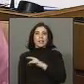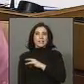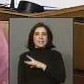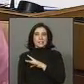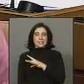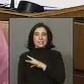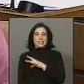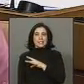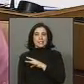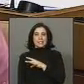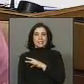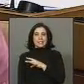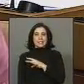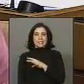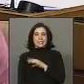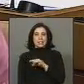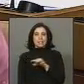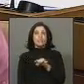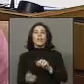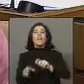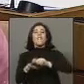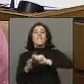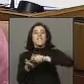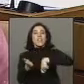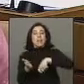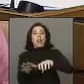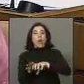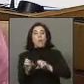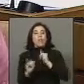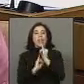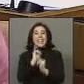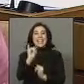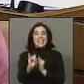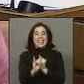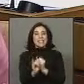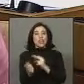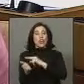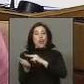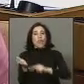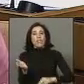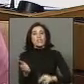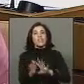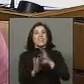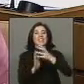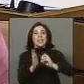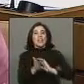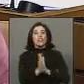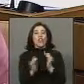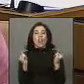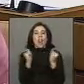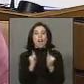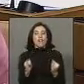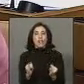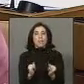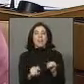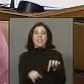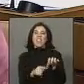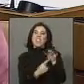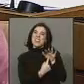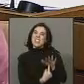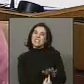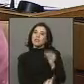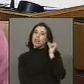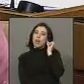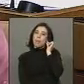y al suscribir los tratados internacionales como la Convención sobre la Eliminación de Todas las Formas de Discriminación contra la